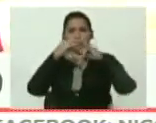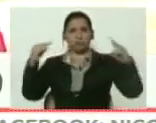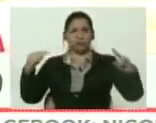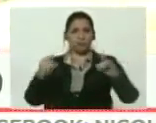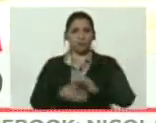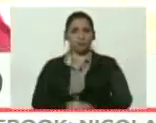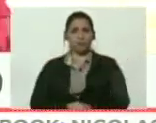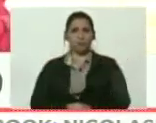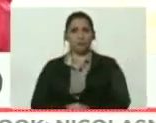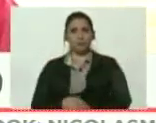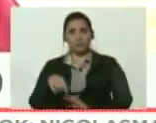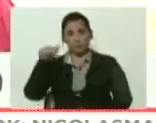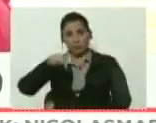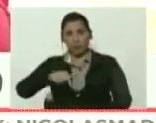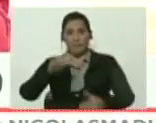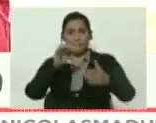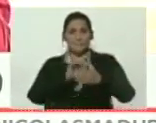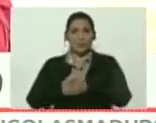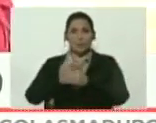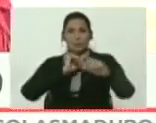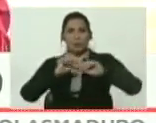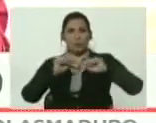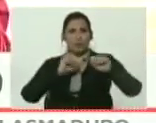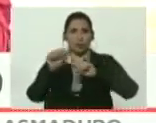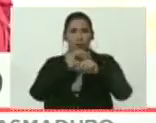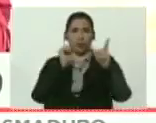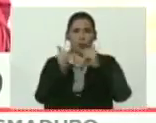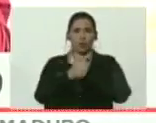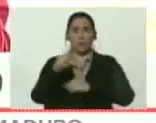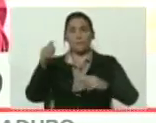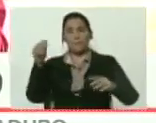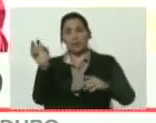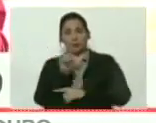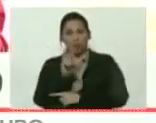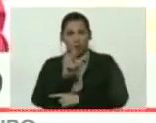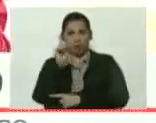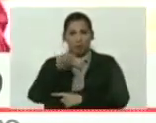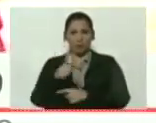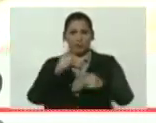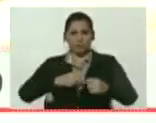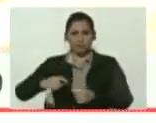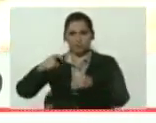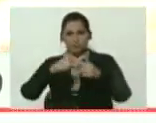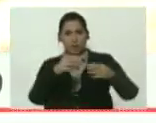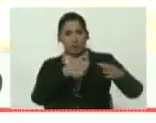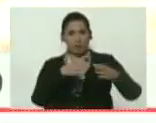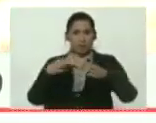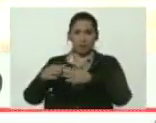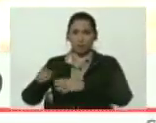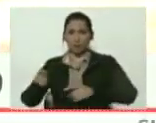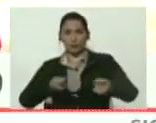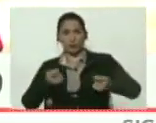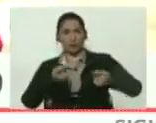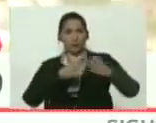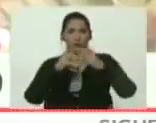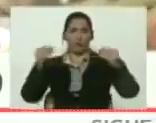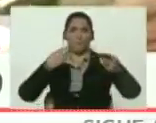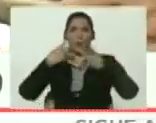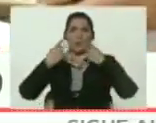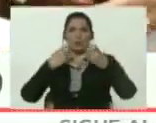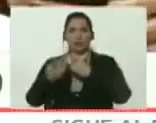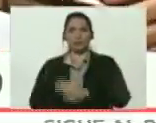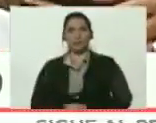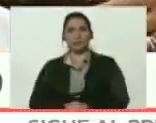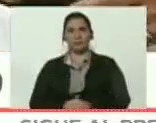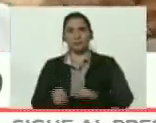sendero. Aquí está la compañera del Movimiento Ecológico Venezolano, que se incorpora también en el equipo organizador, coordinador de toda esta política.